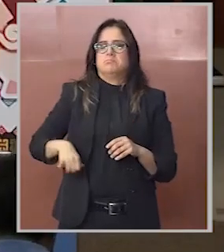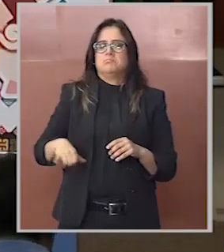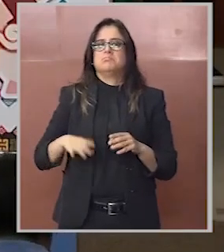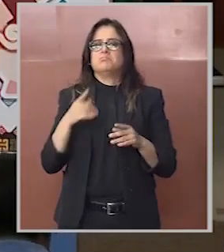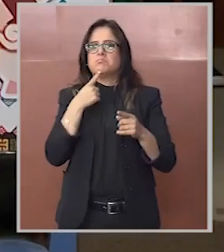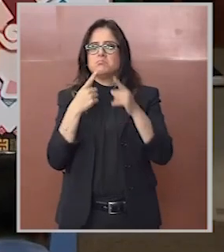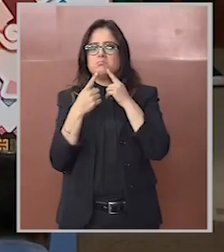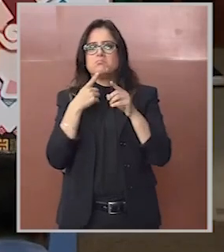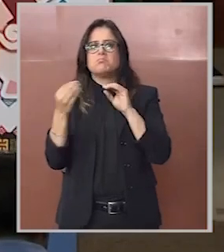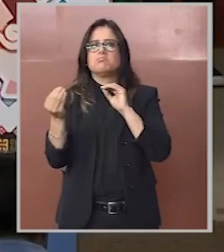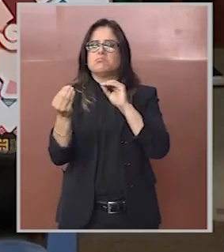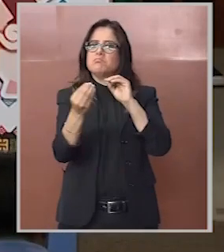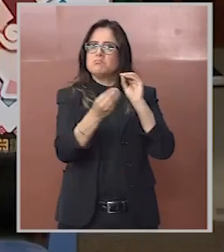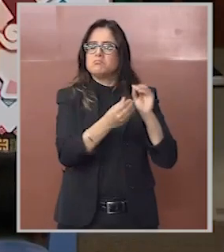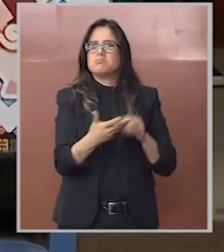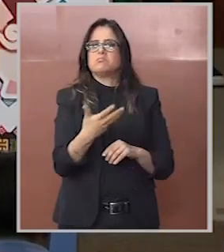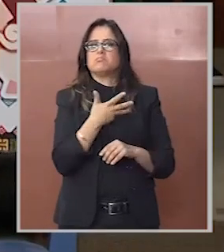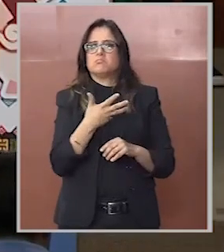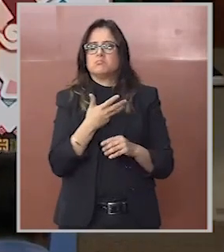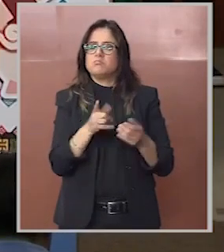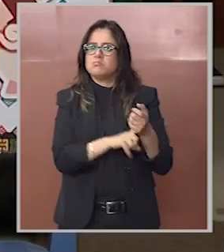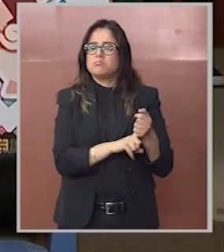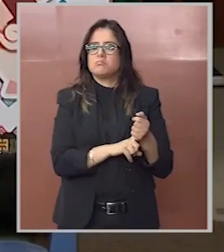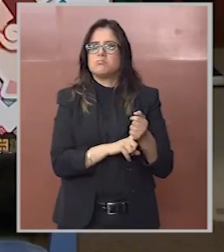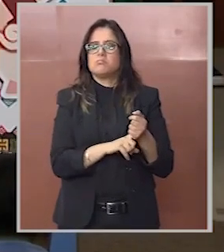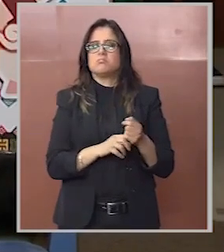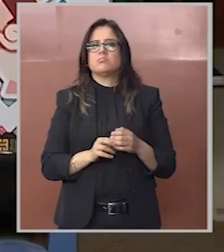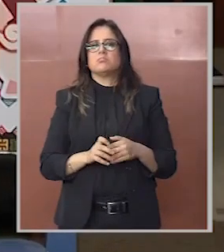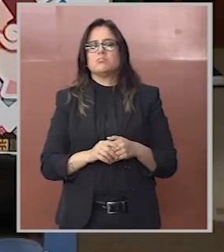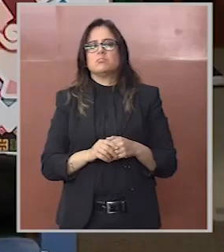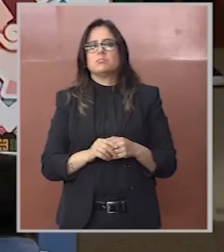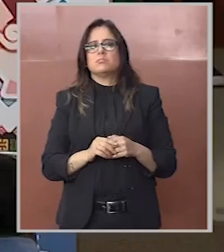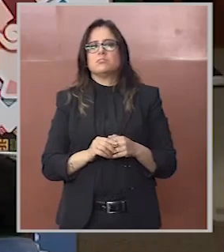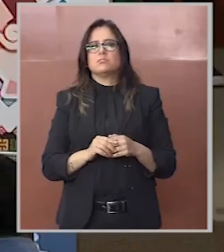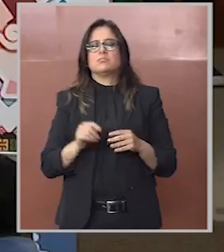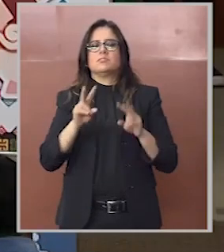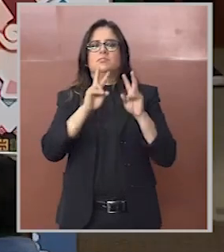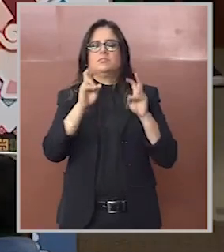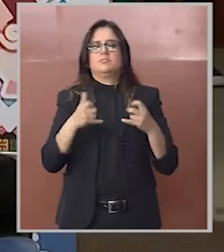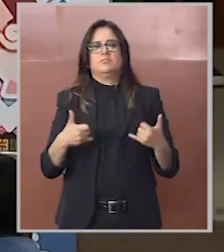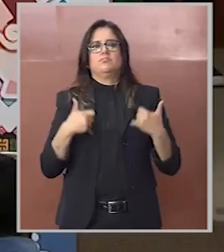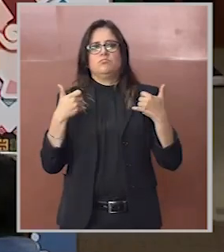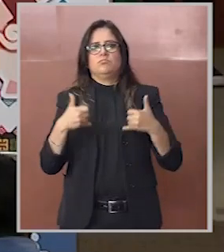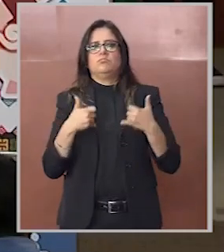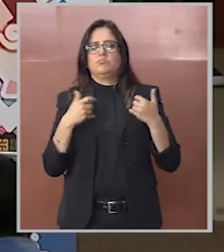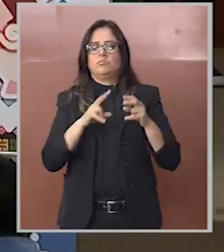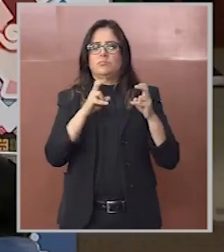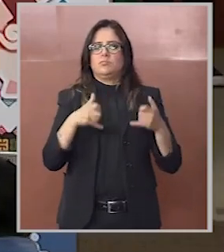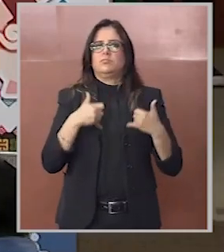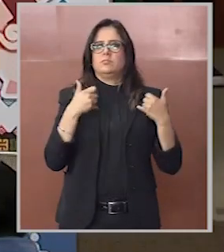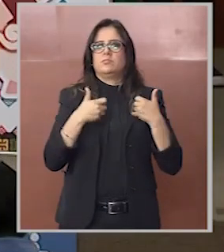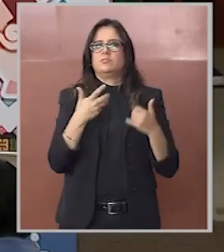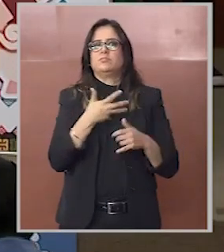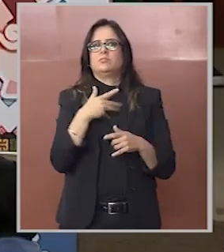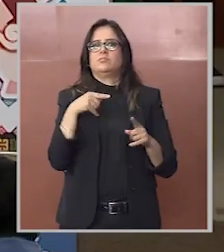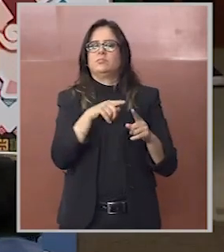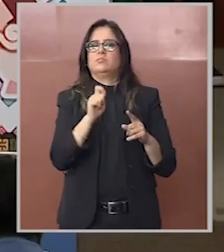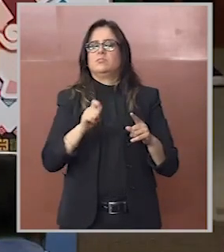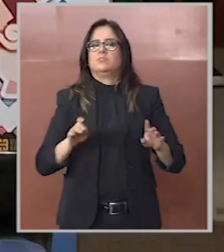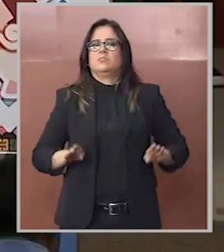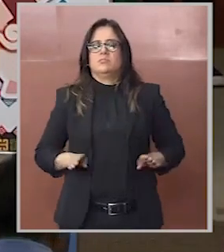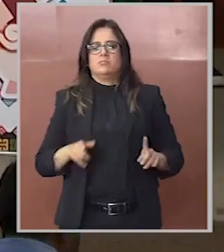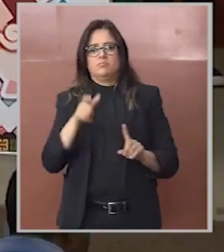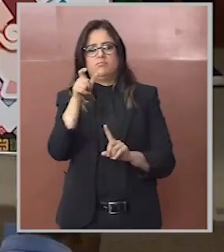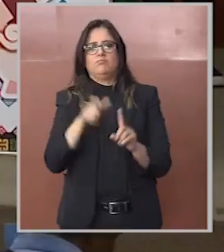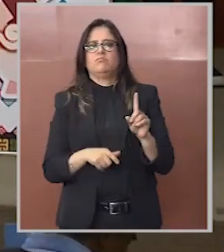de este de del tema de la adolescencia no O sea la adolescencia indígena tiene una característica particular